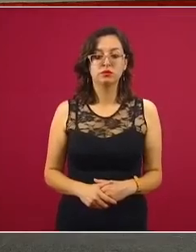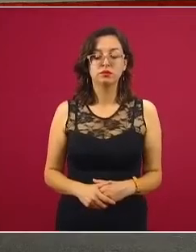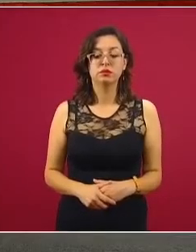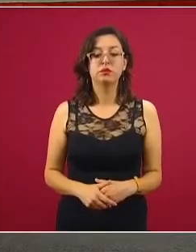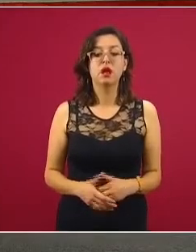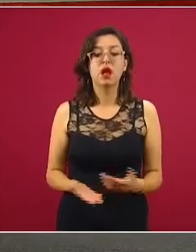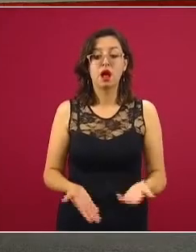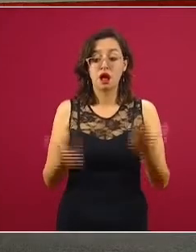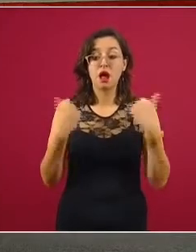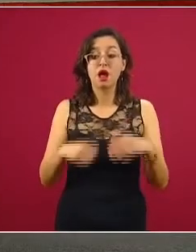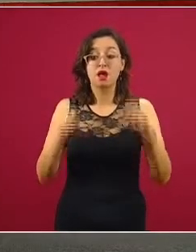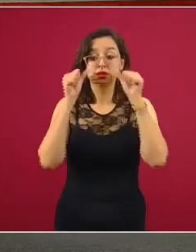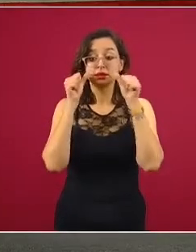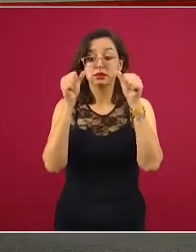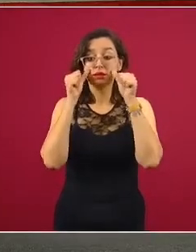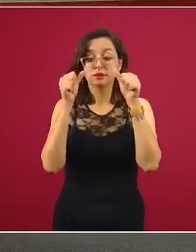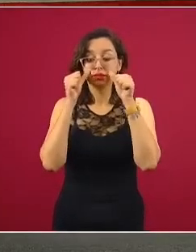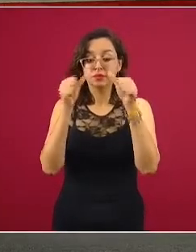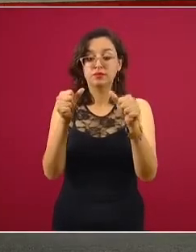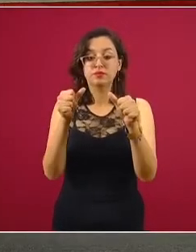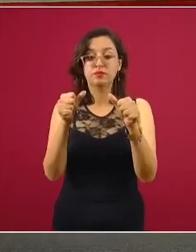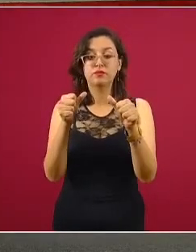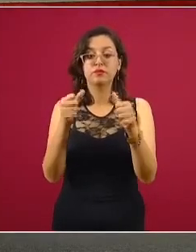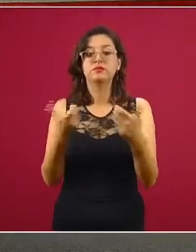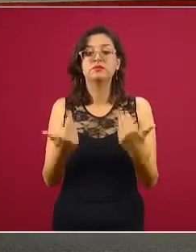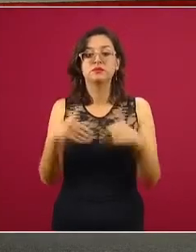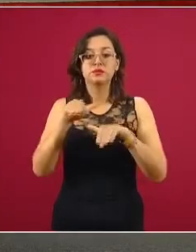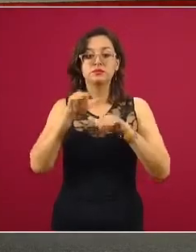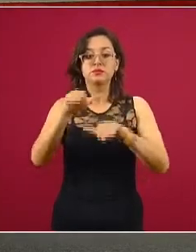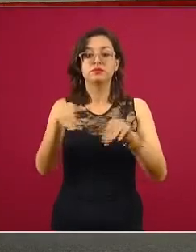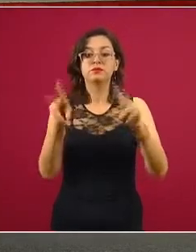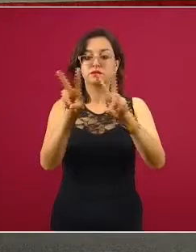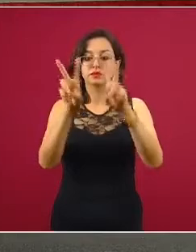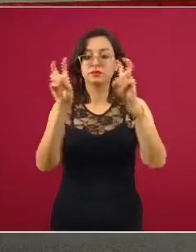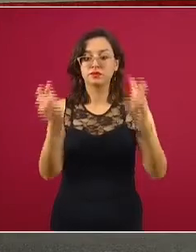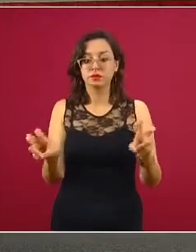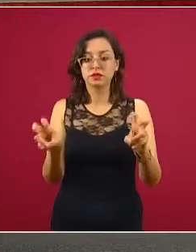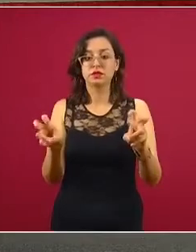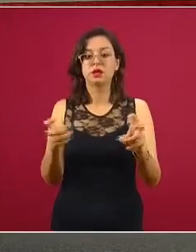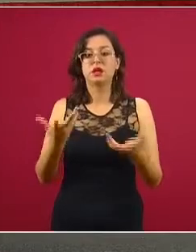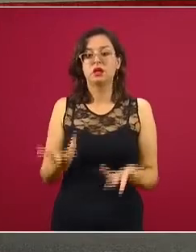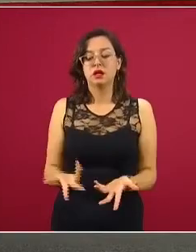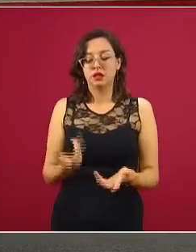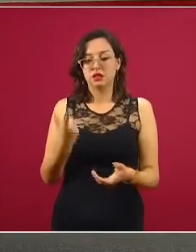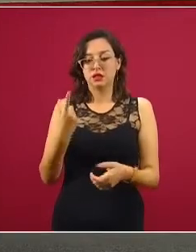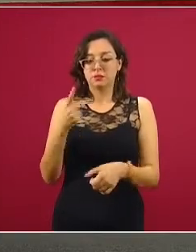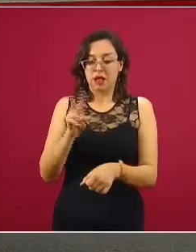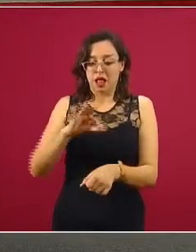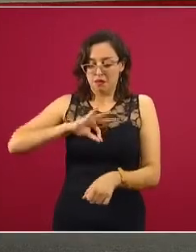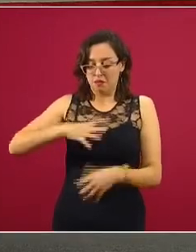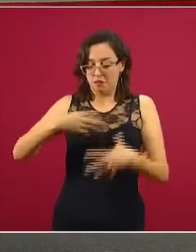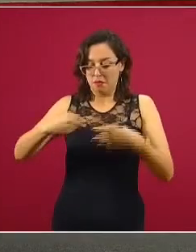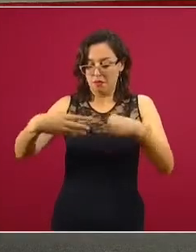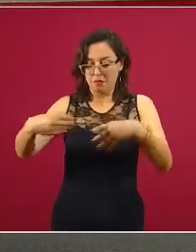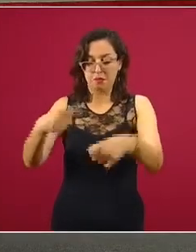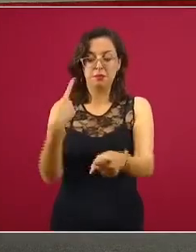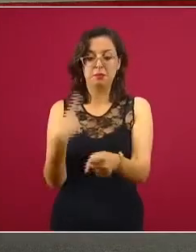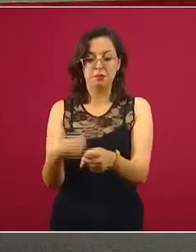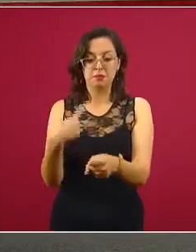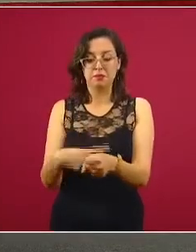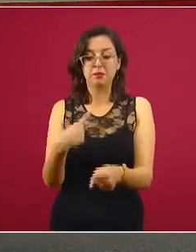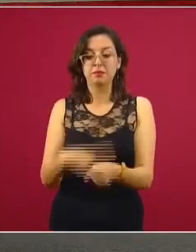Ahora les pido su atención. Vamos a comentar sobre la vigilancia epidemiológica. Me voy a ir de manera